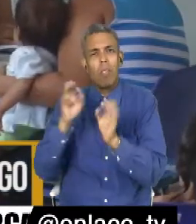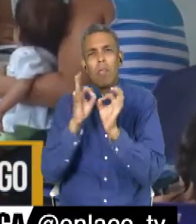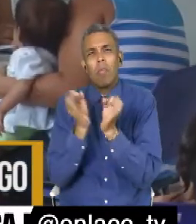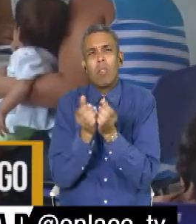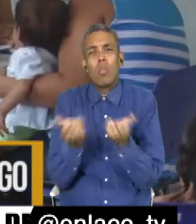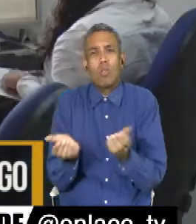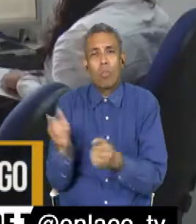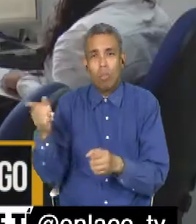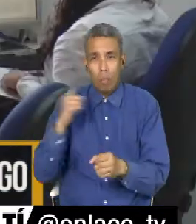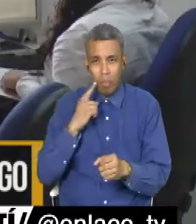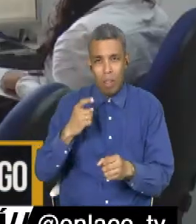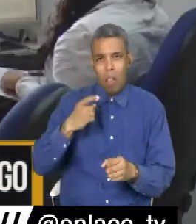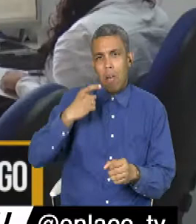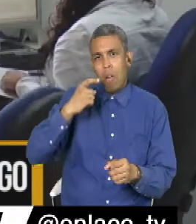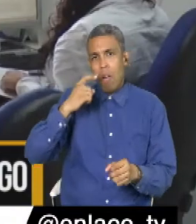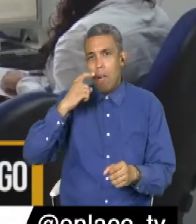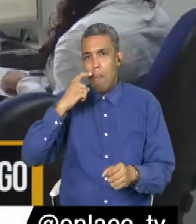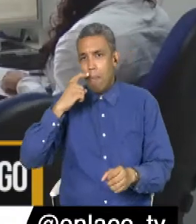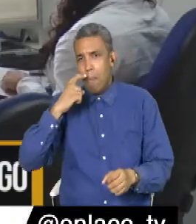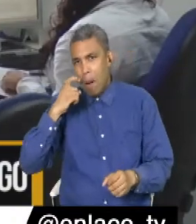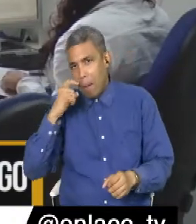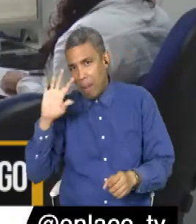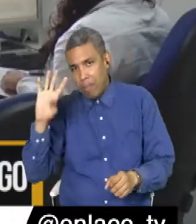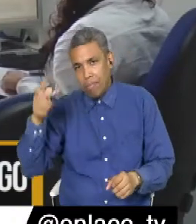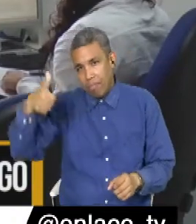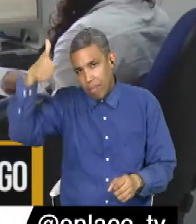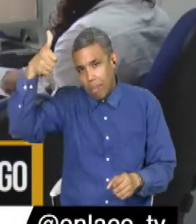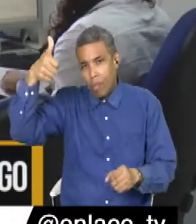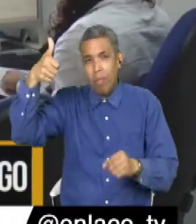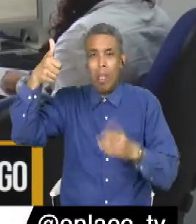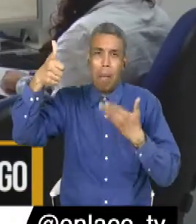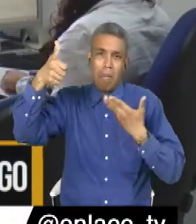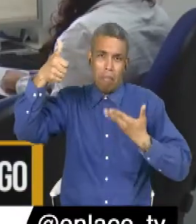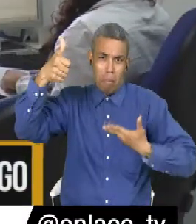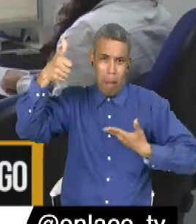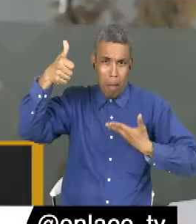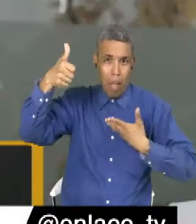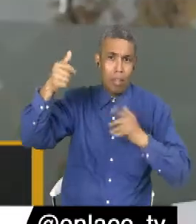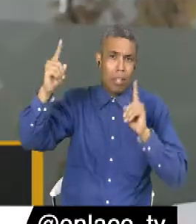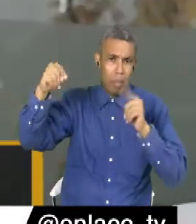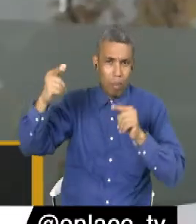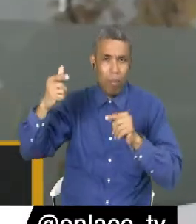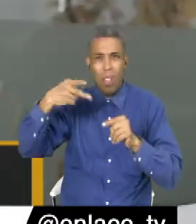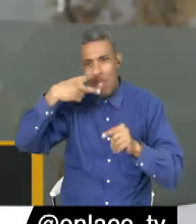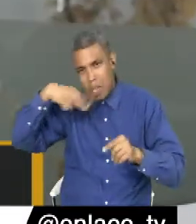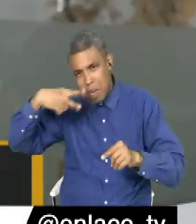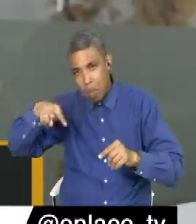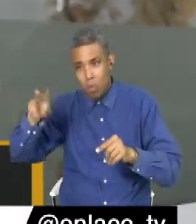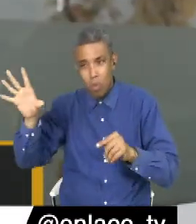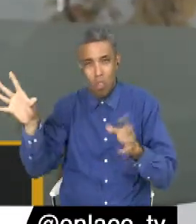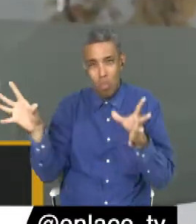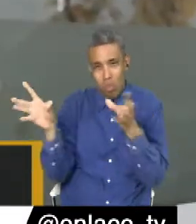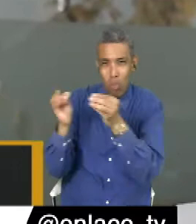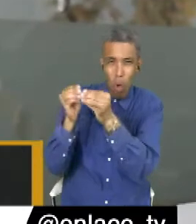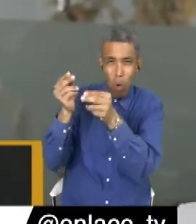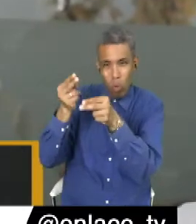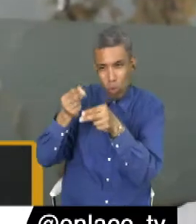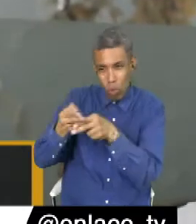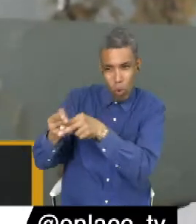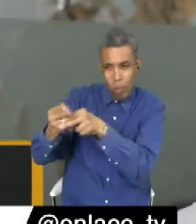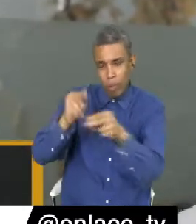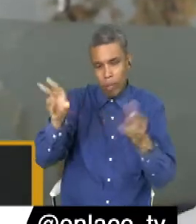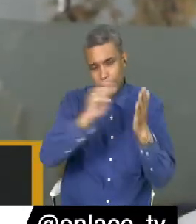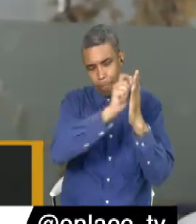por supuesto, y la que tenga alguna dificultad con ese tema, pues se orientará para mirar a ver cuál es la mejor